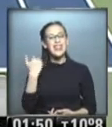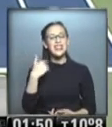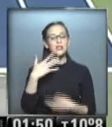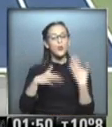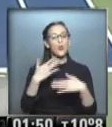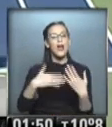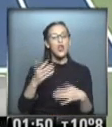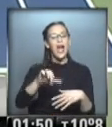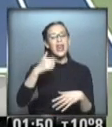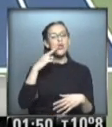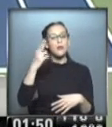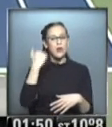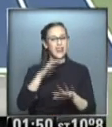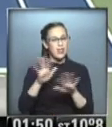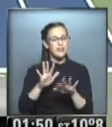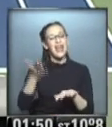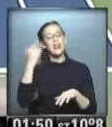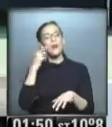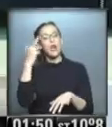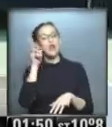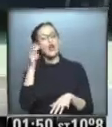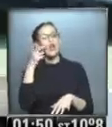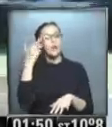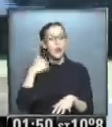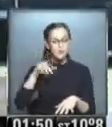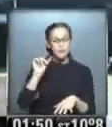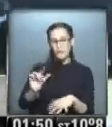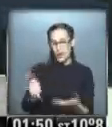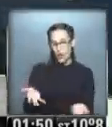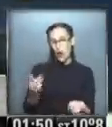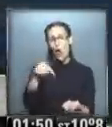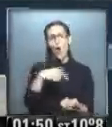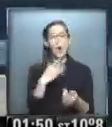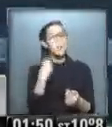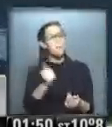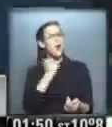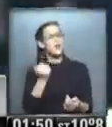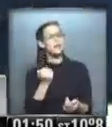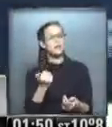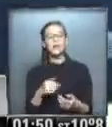de 2009 y en Roland Garros 2008 y 2009. Otro de los que consiguió